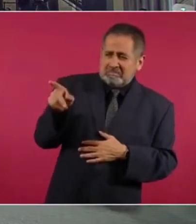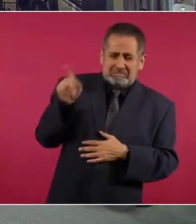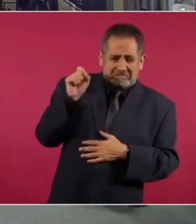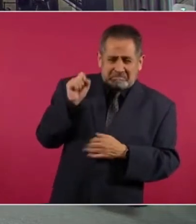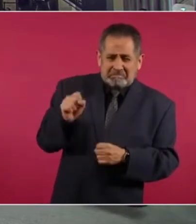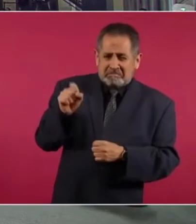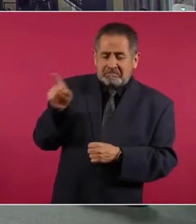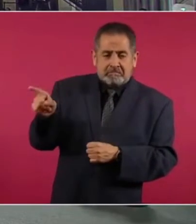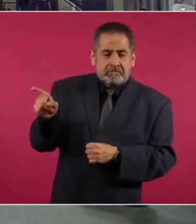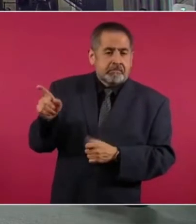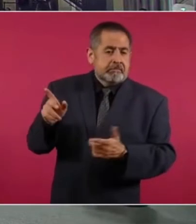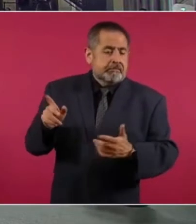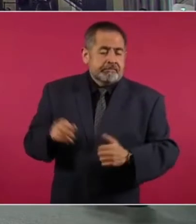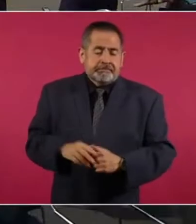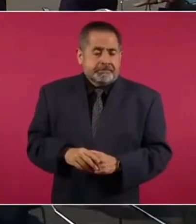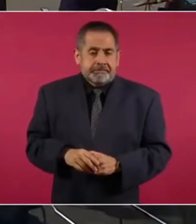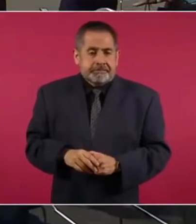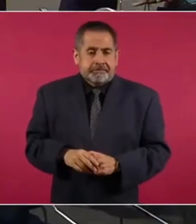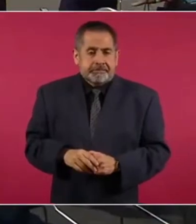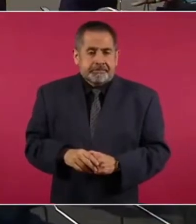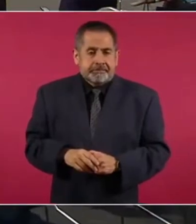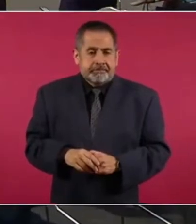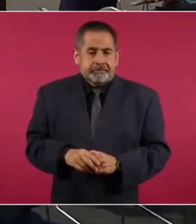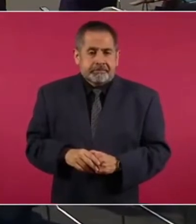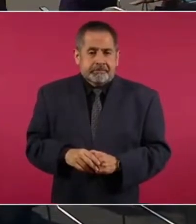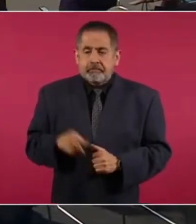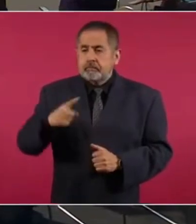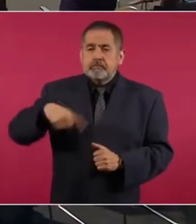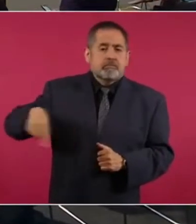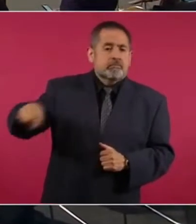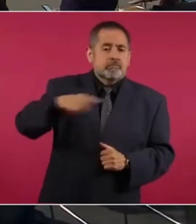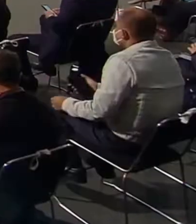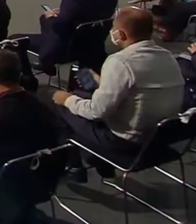en favor de un cambio,